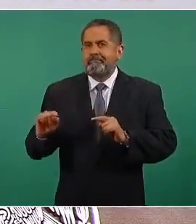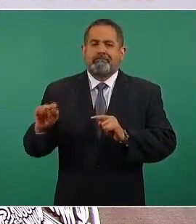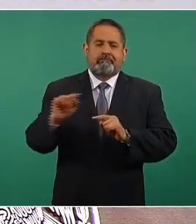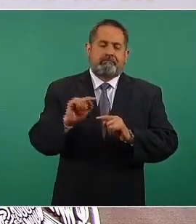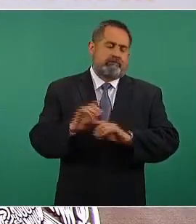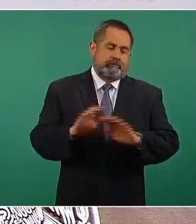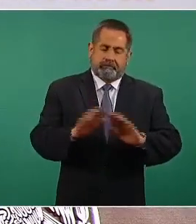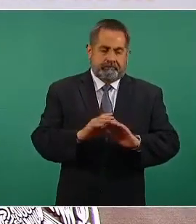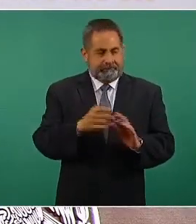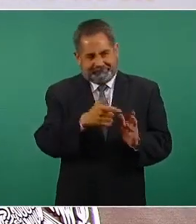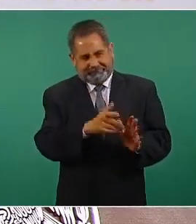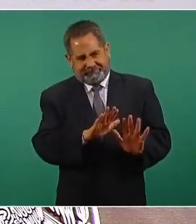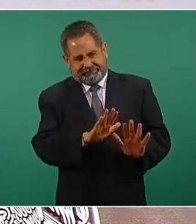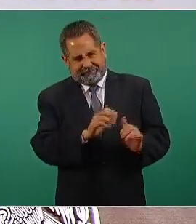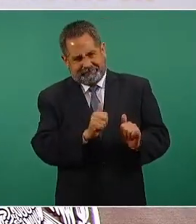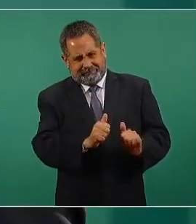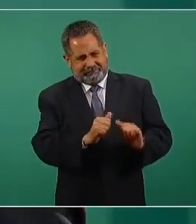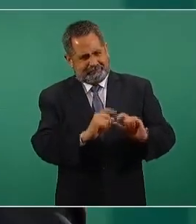aumenta todo.